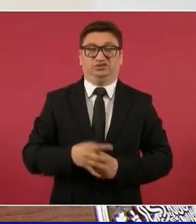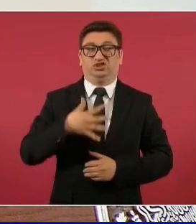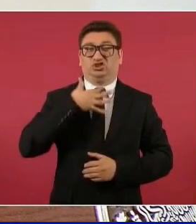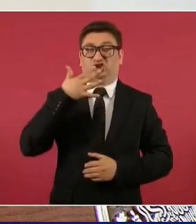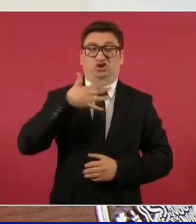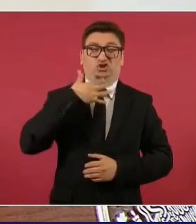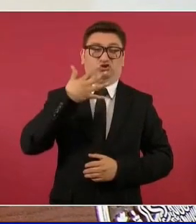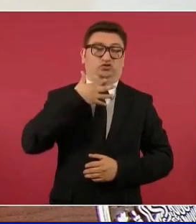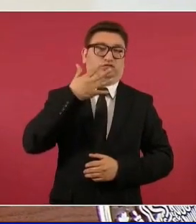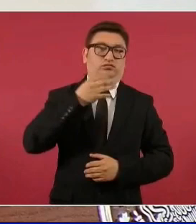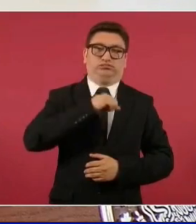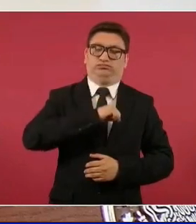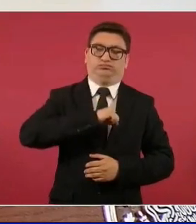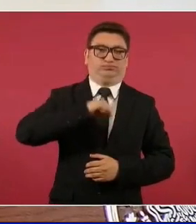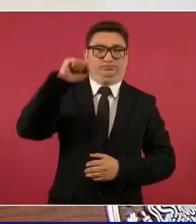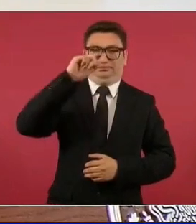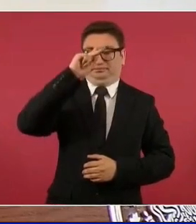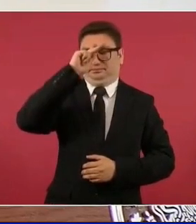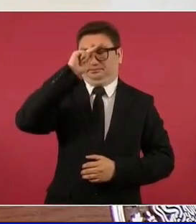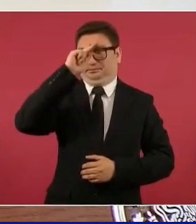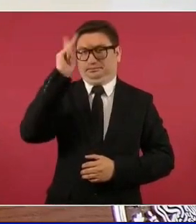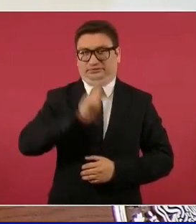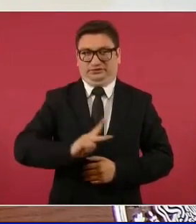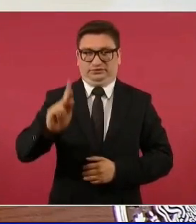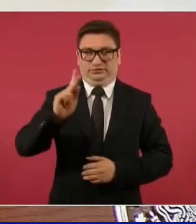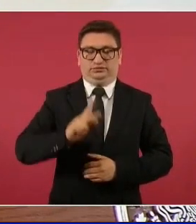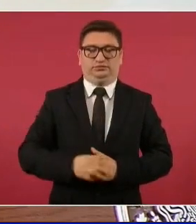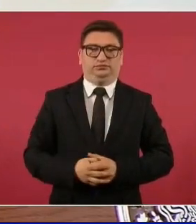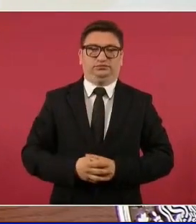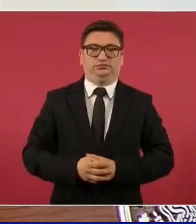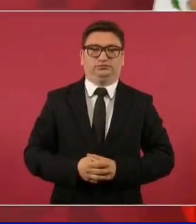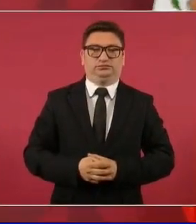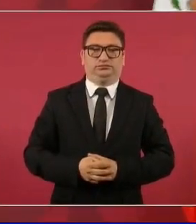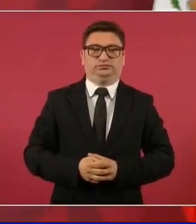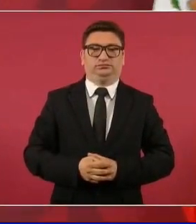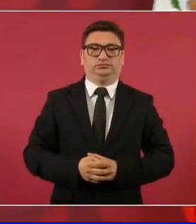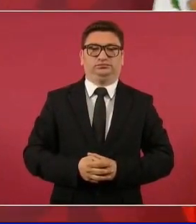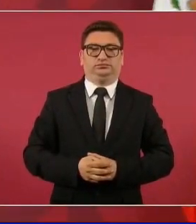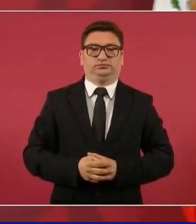corrupción como nunca en la historia.